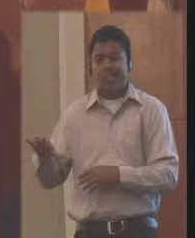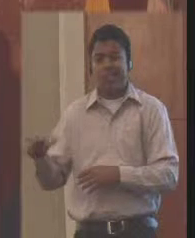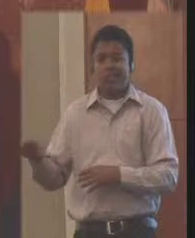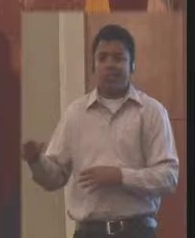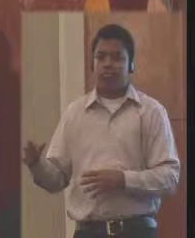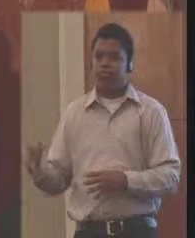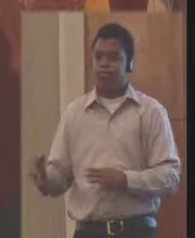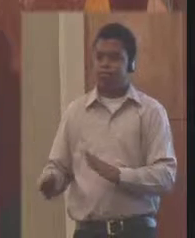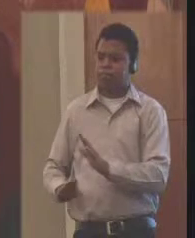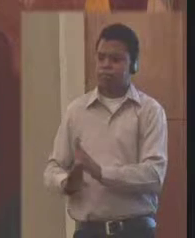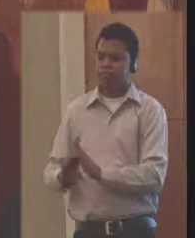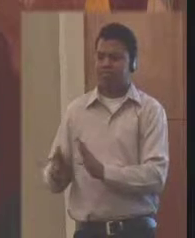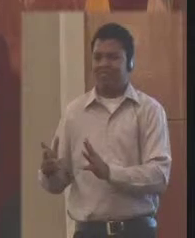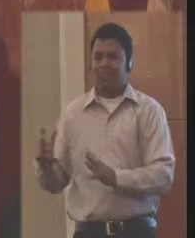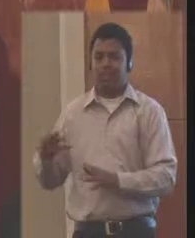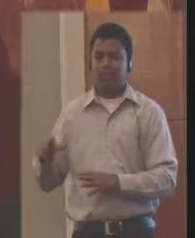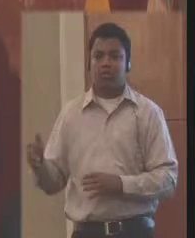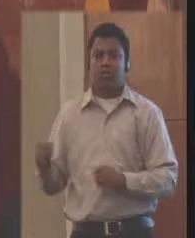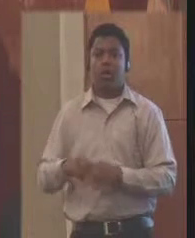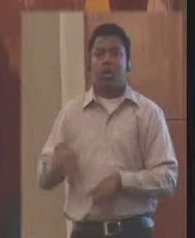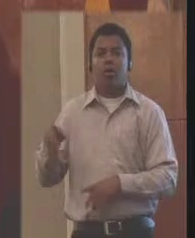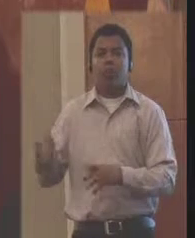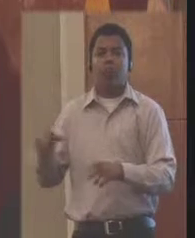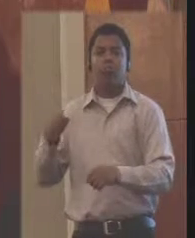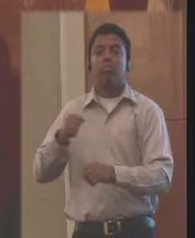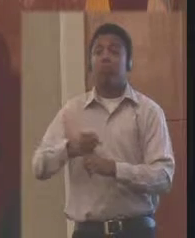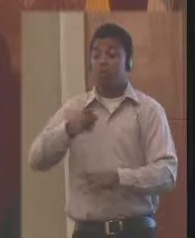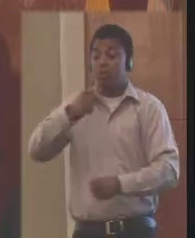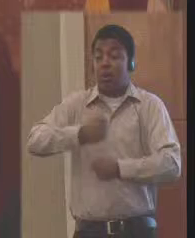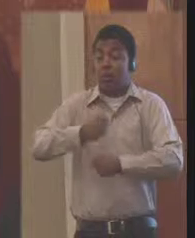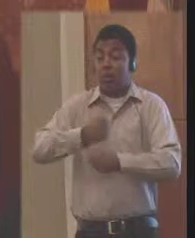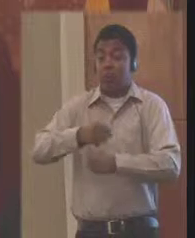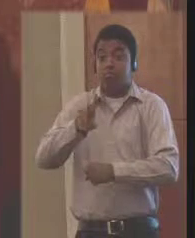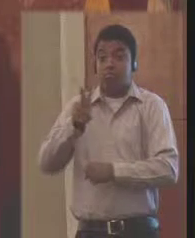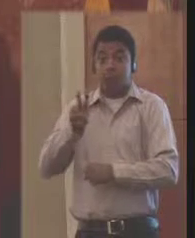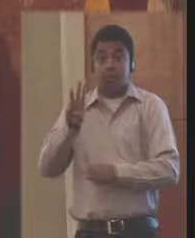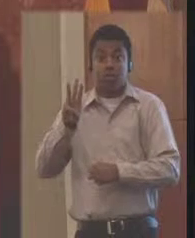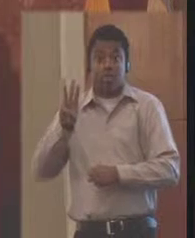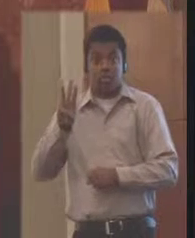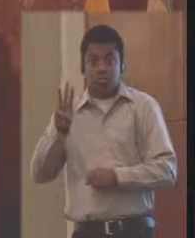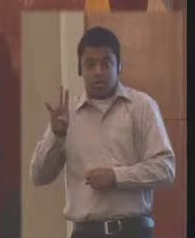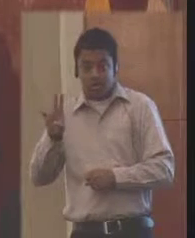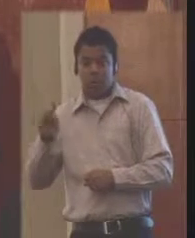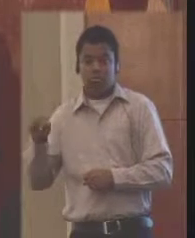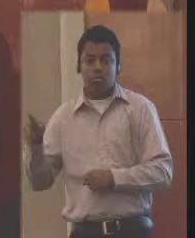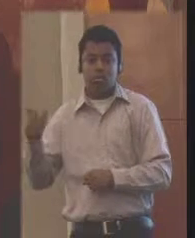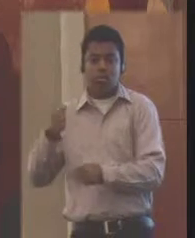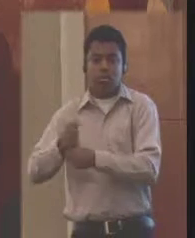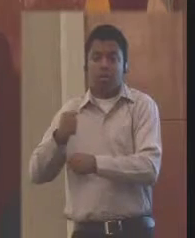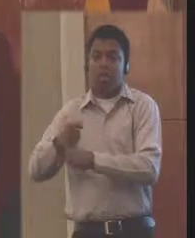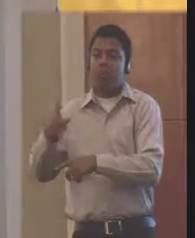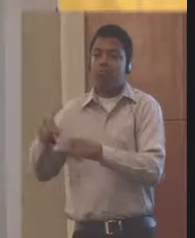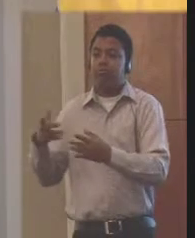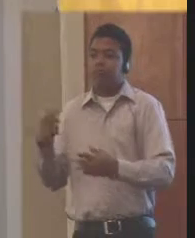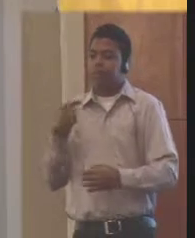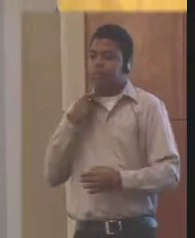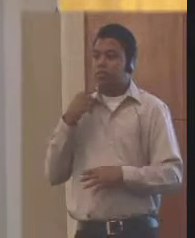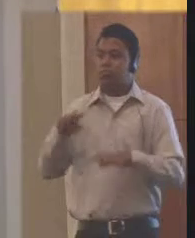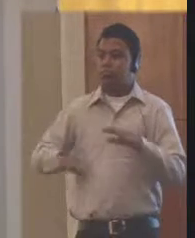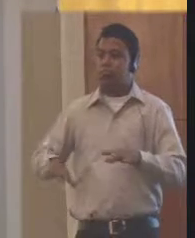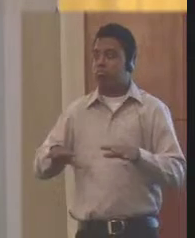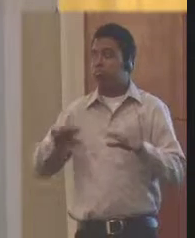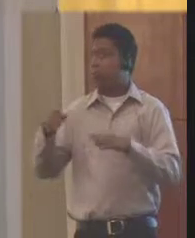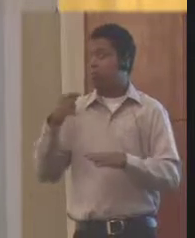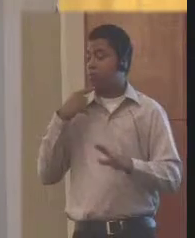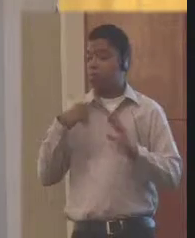Esto quiere decir 620.000 trabajos que peligren en un momento dado. Por supuesto, de los impactos se pueden ver los